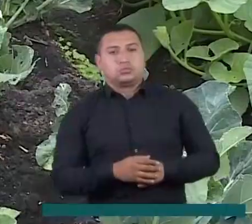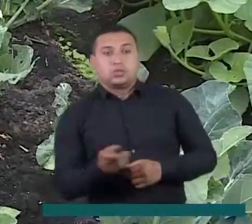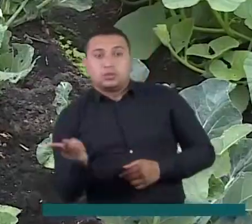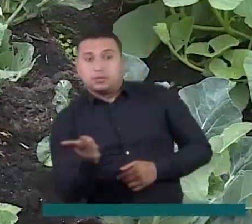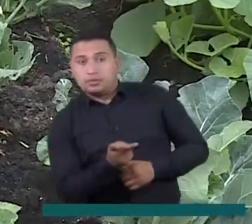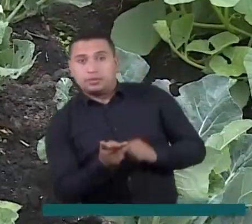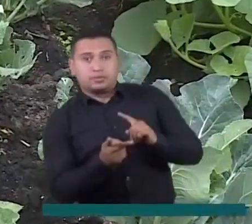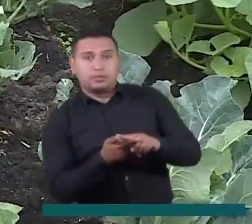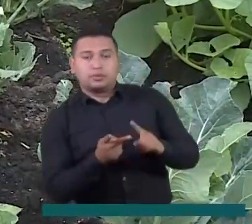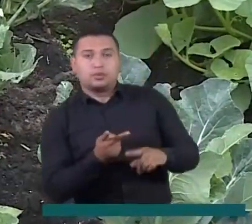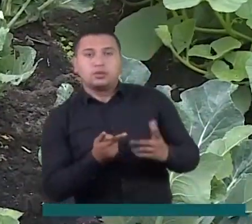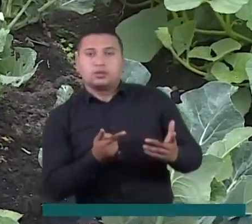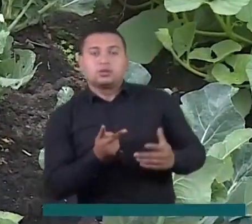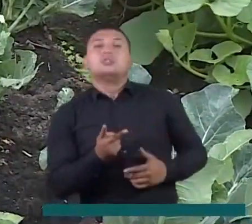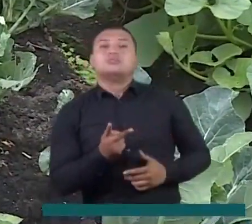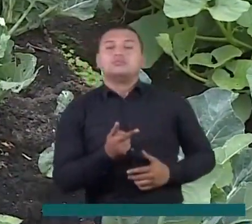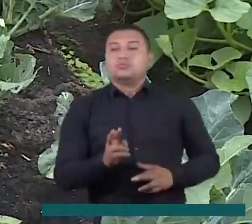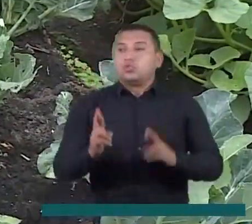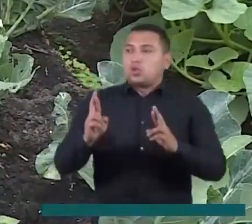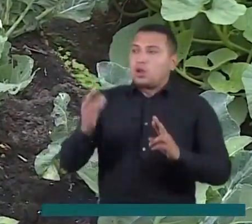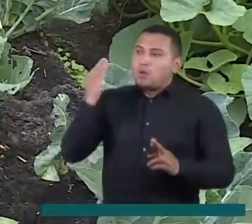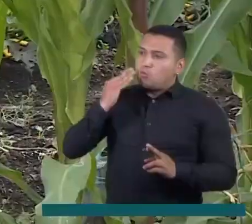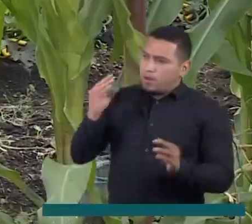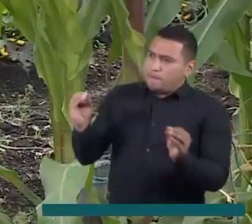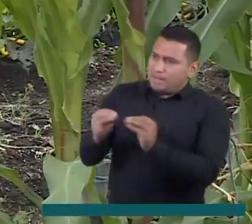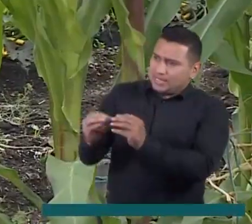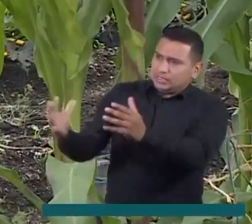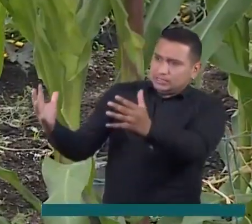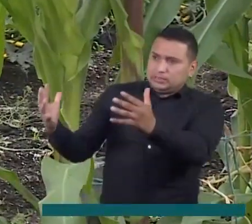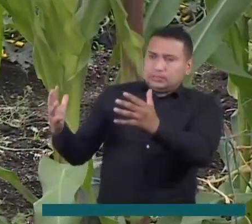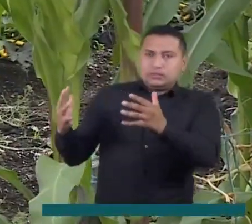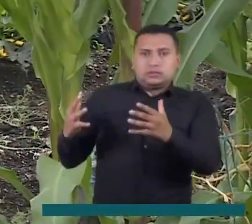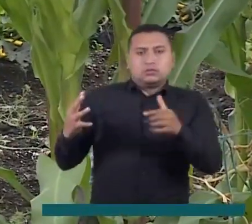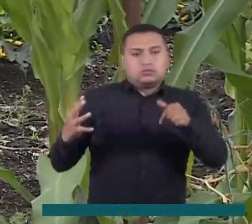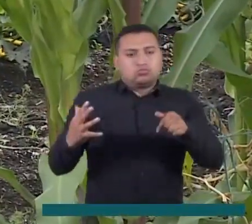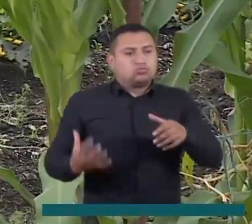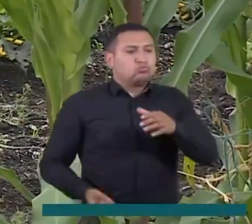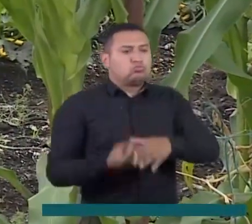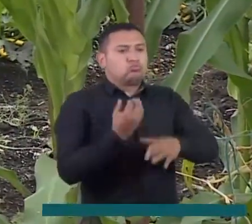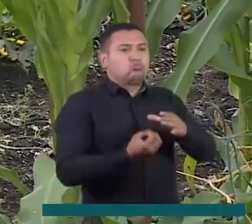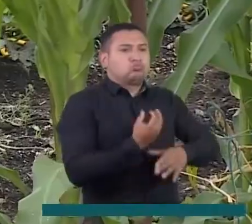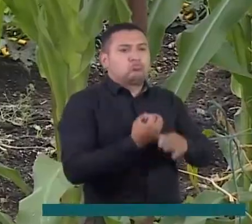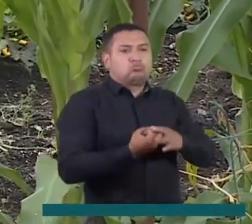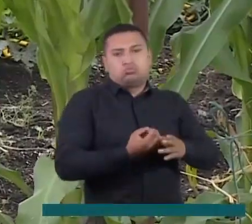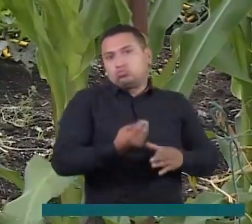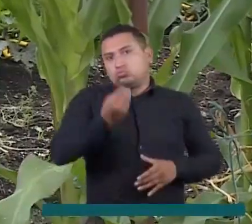se unan al trabajo del campo, que sean reconocidas por su producción de alimentos